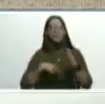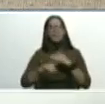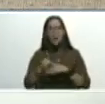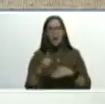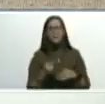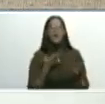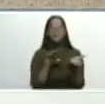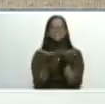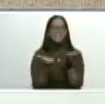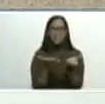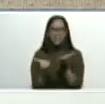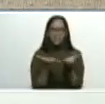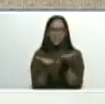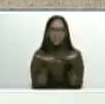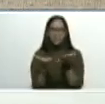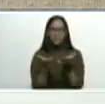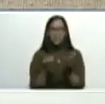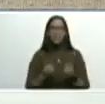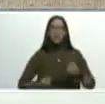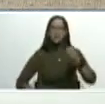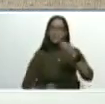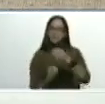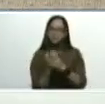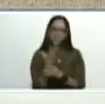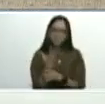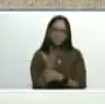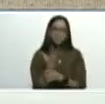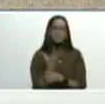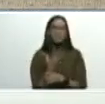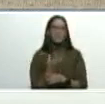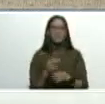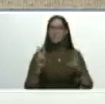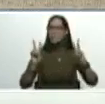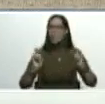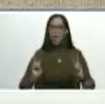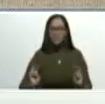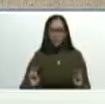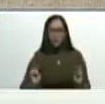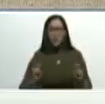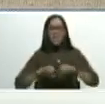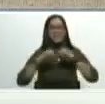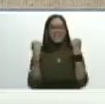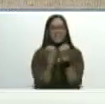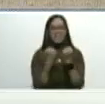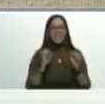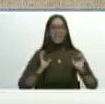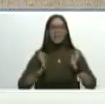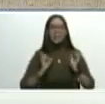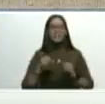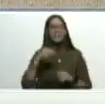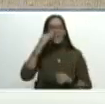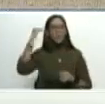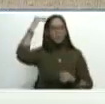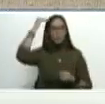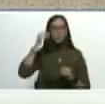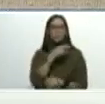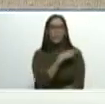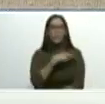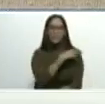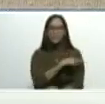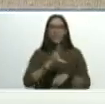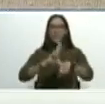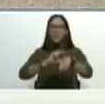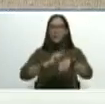en servicio, inaugurar de paquete la sala de emergencia de adultos del hospital